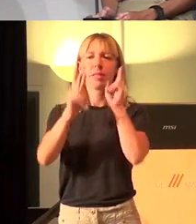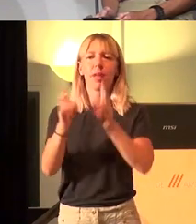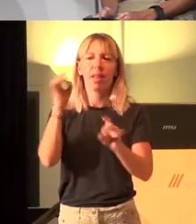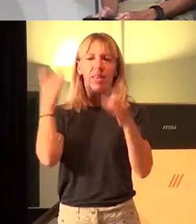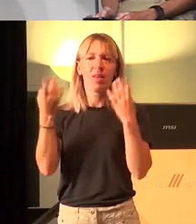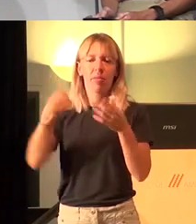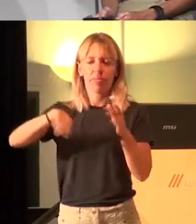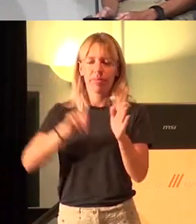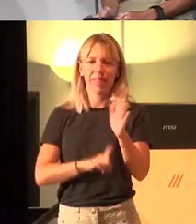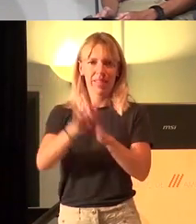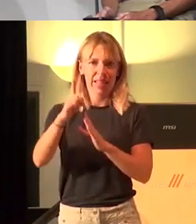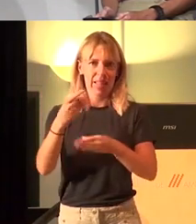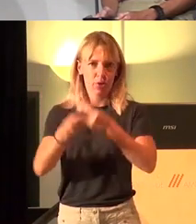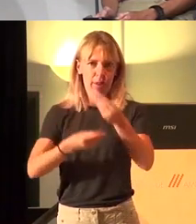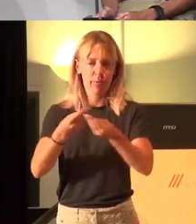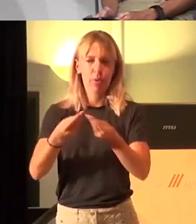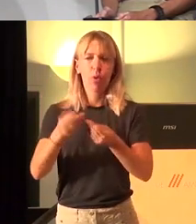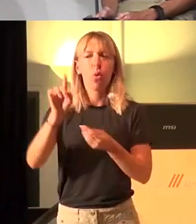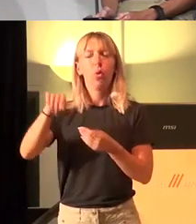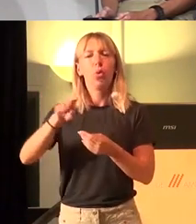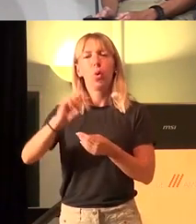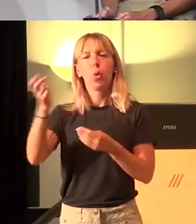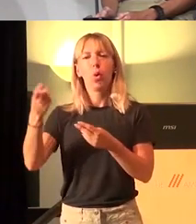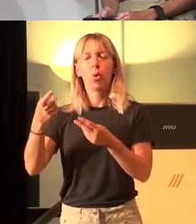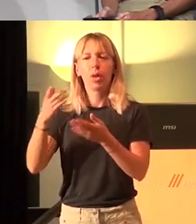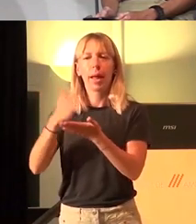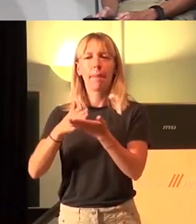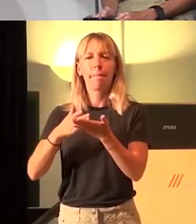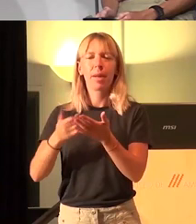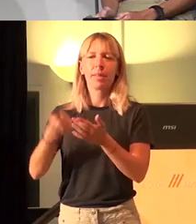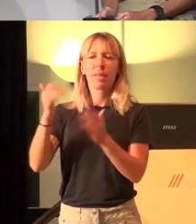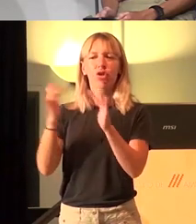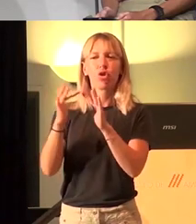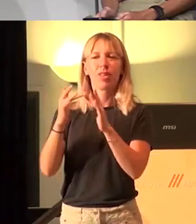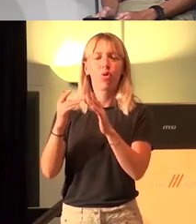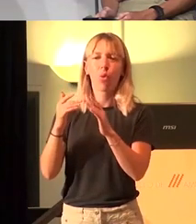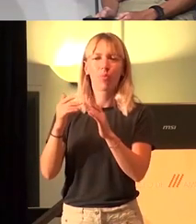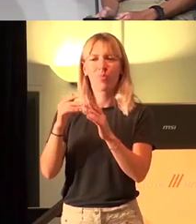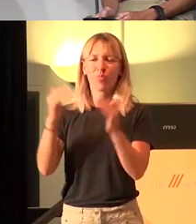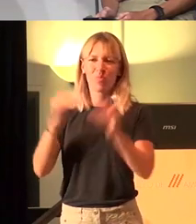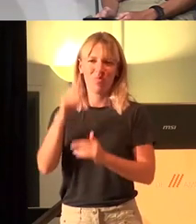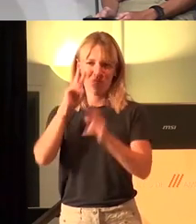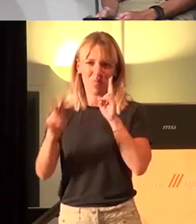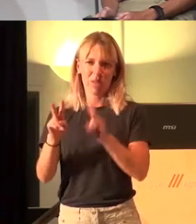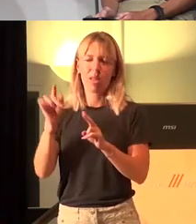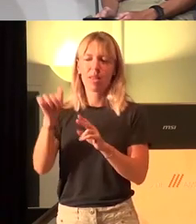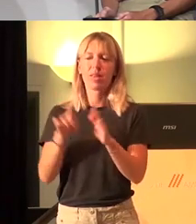actividad que desarrollamos. Y luego hay una parte que es un contacto más invisible, que es cuando desarrollamos las